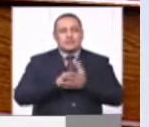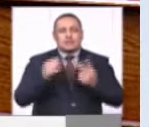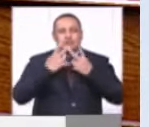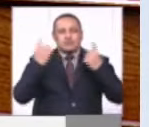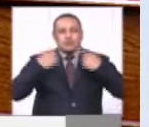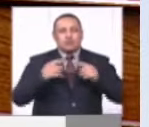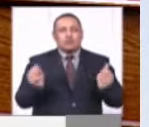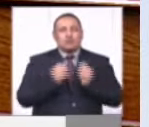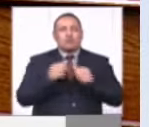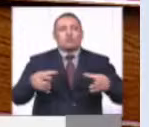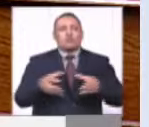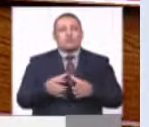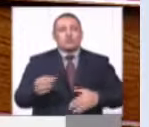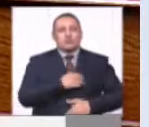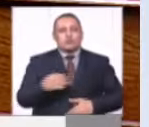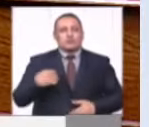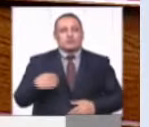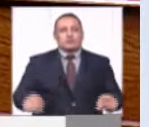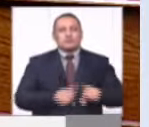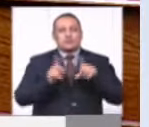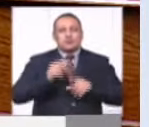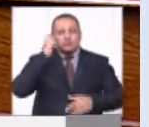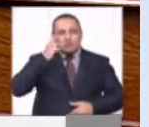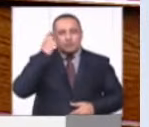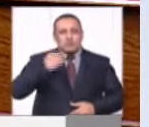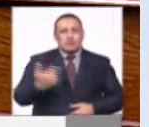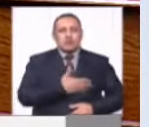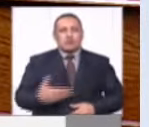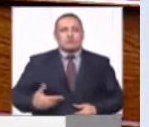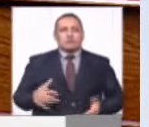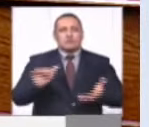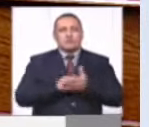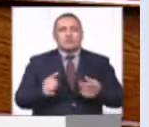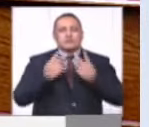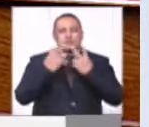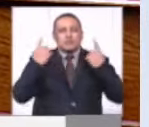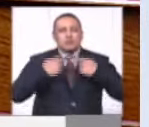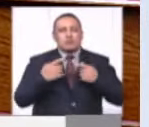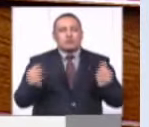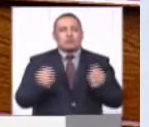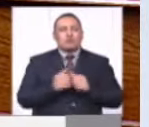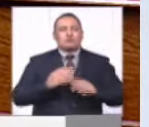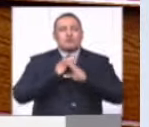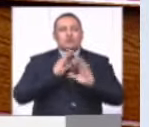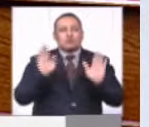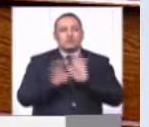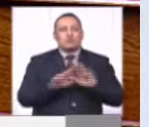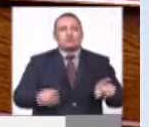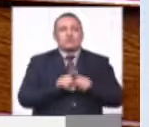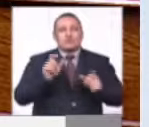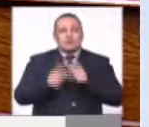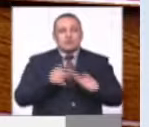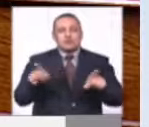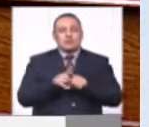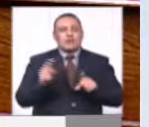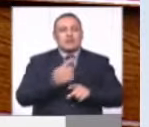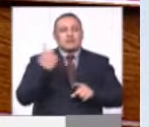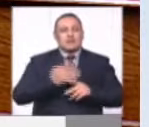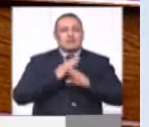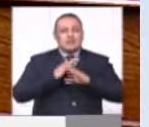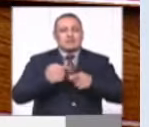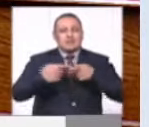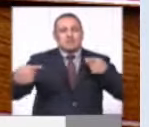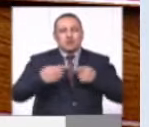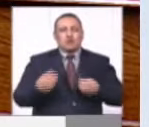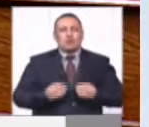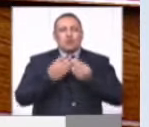estamos ante un gabinete que implementa una política del gobierno del enemigo. No puede verse al pueblo como enemigo. No